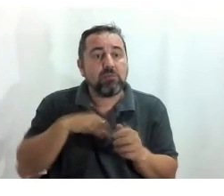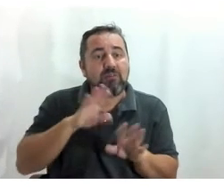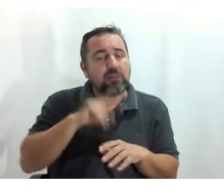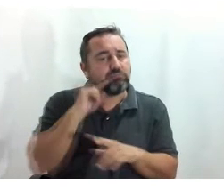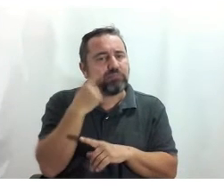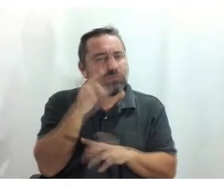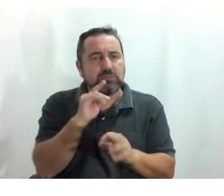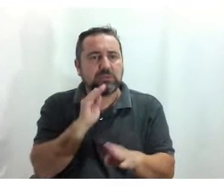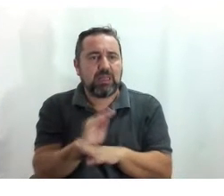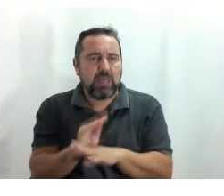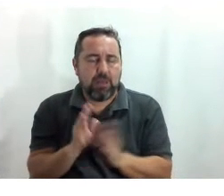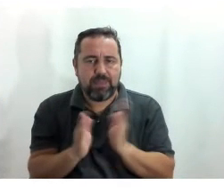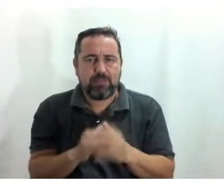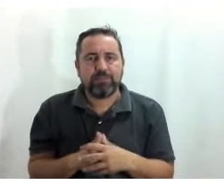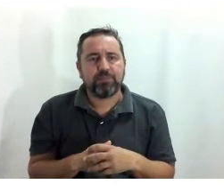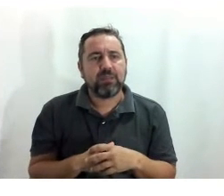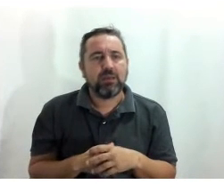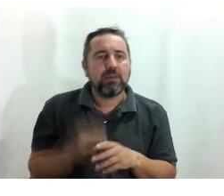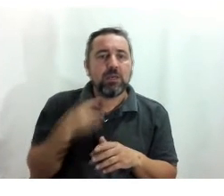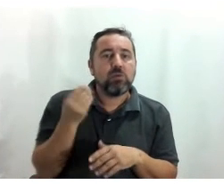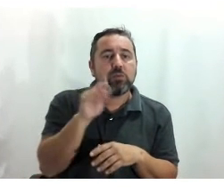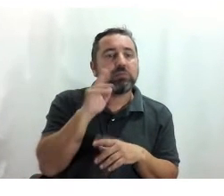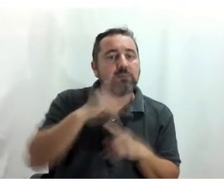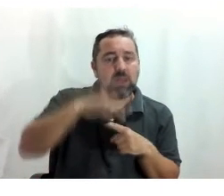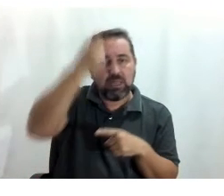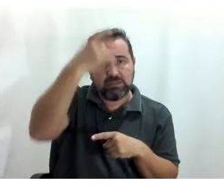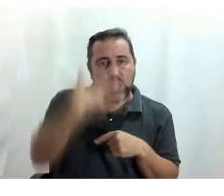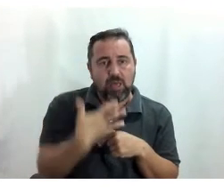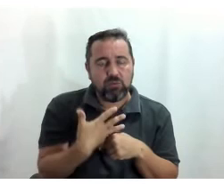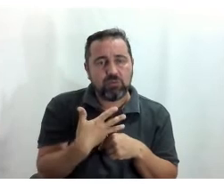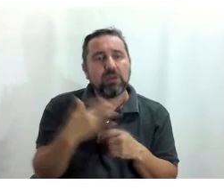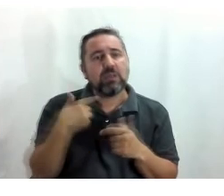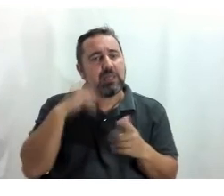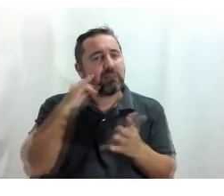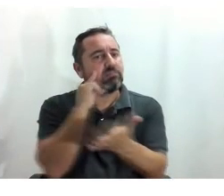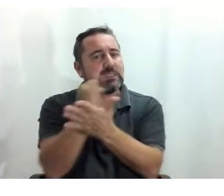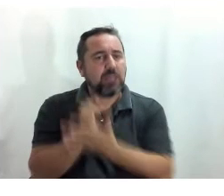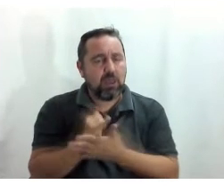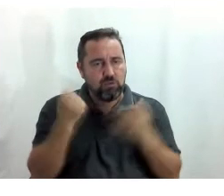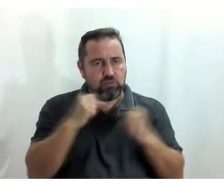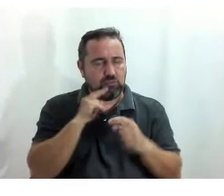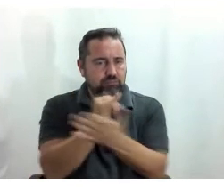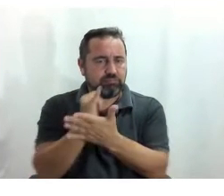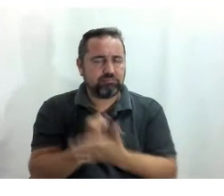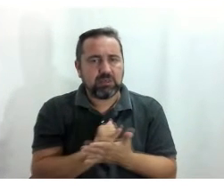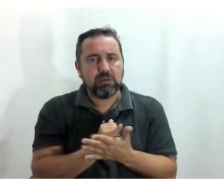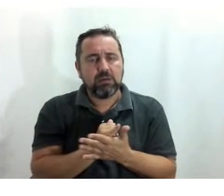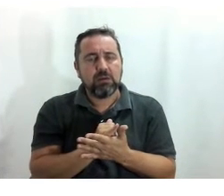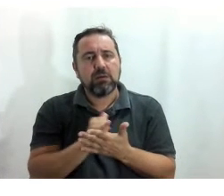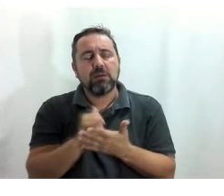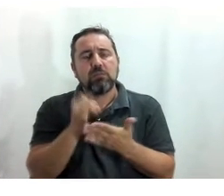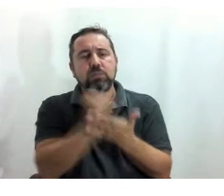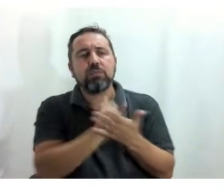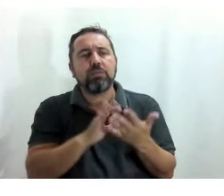terapia. Aquí os pongo un listado de los ensayos que se encuentran a día de hoy en fase